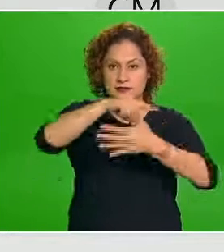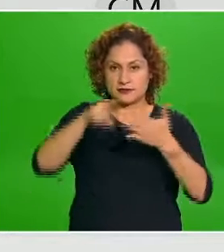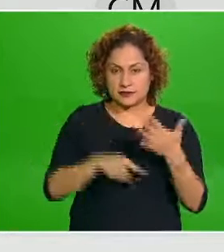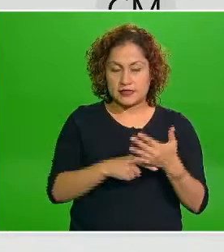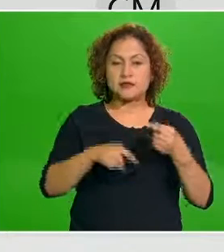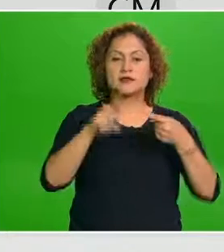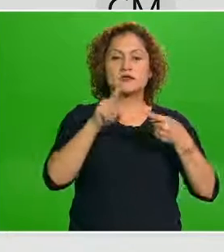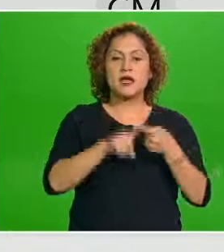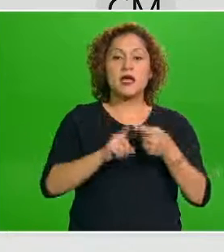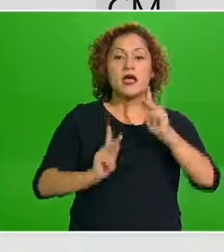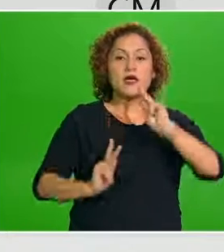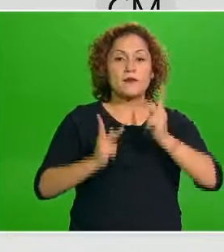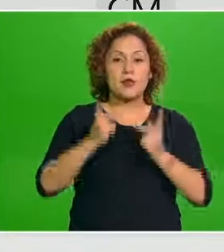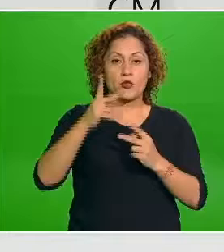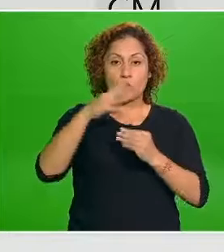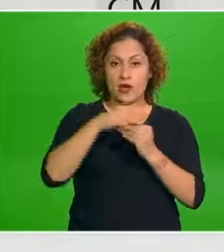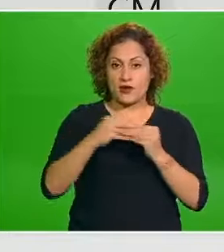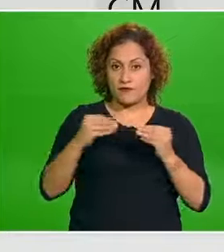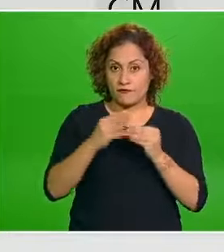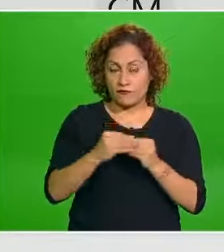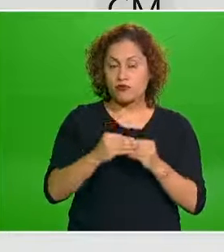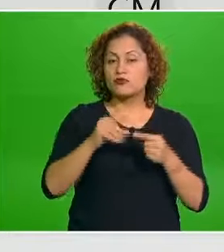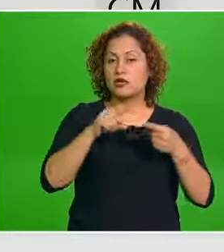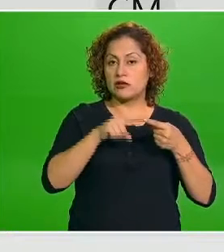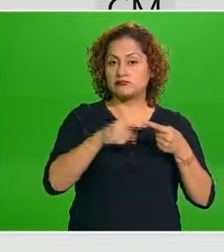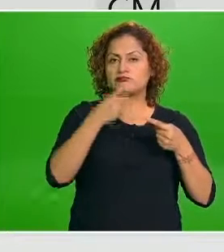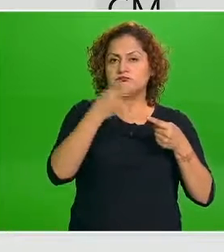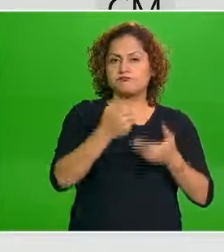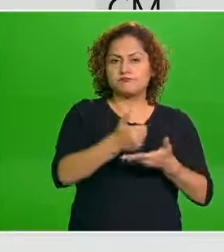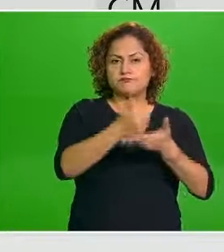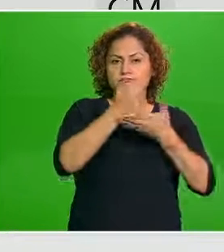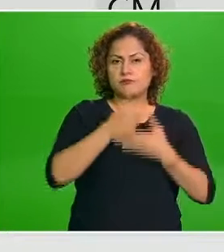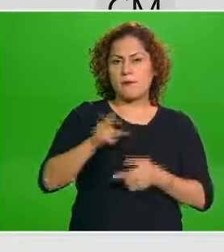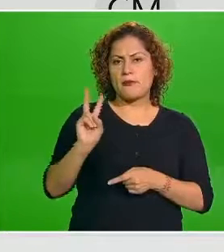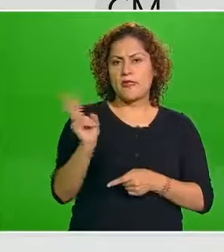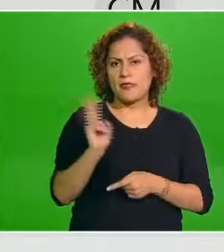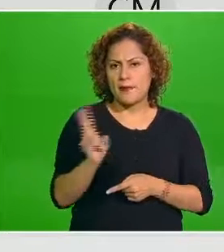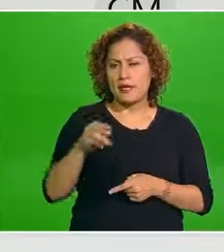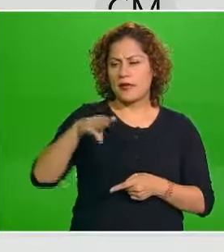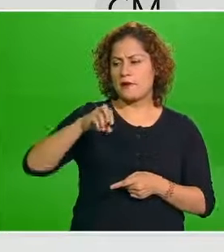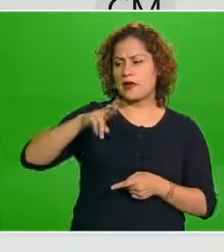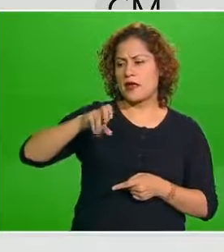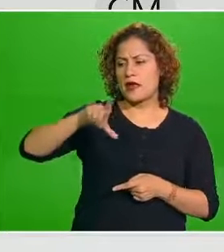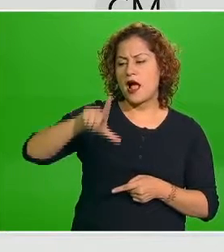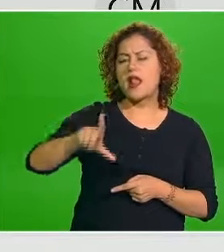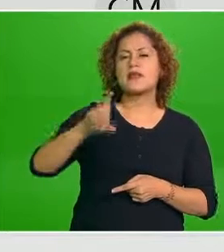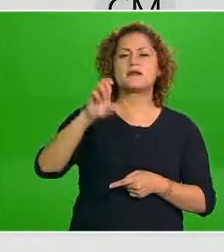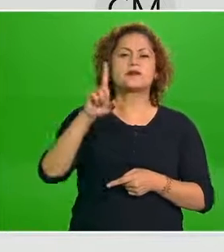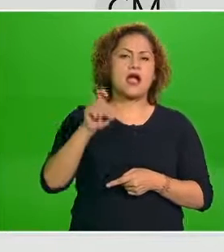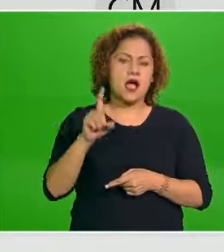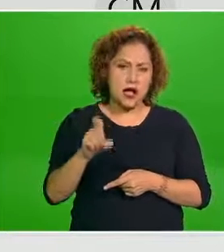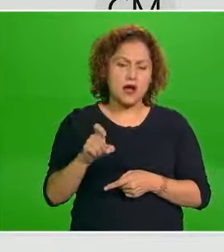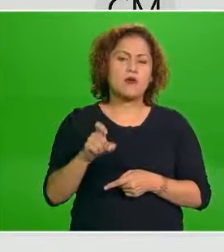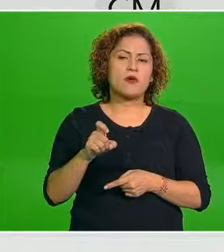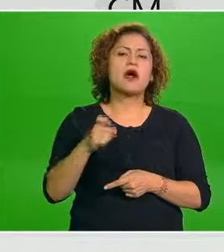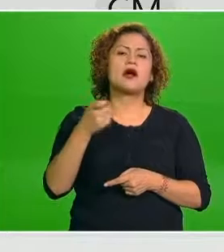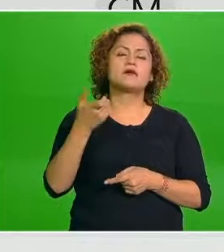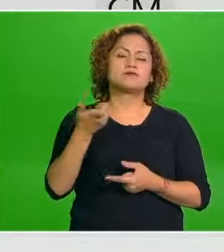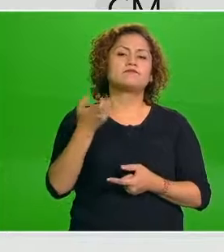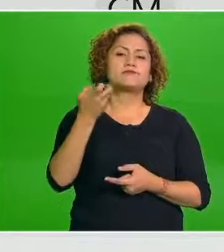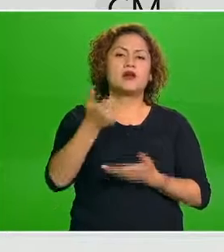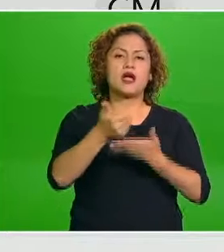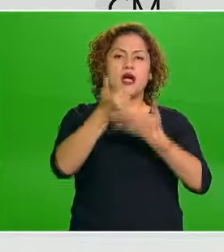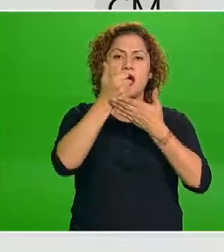las verduras y las frutas. Estas nos van a aportar vitaminas, minerales, fibra y agua, importantes para un adecuado